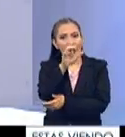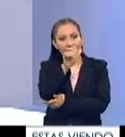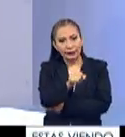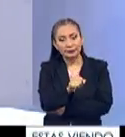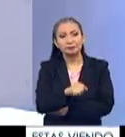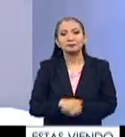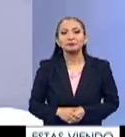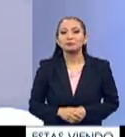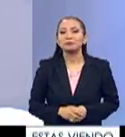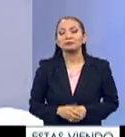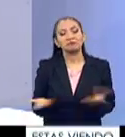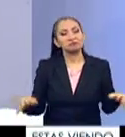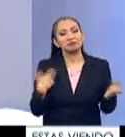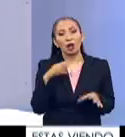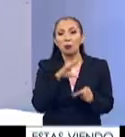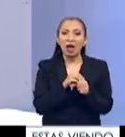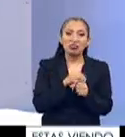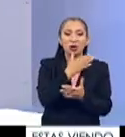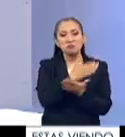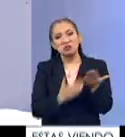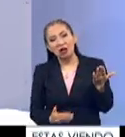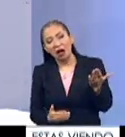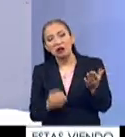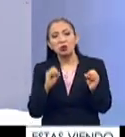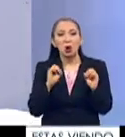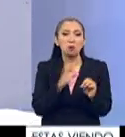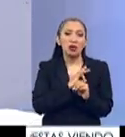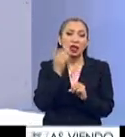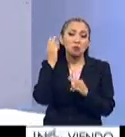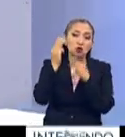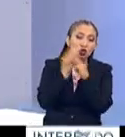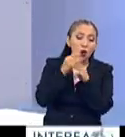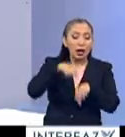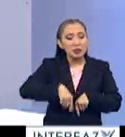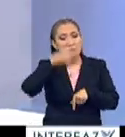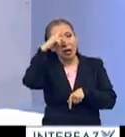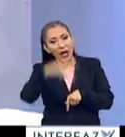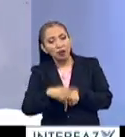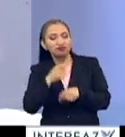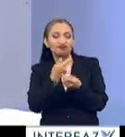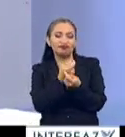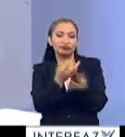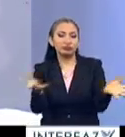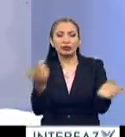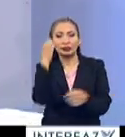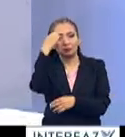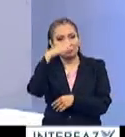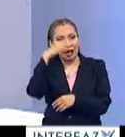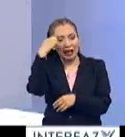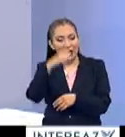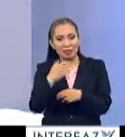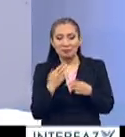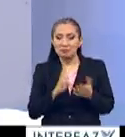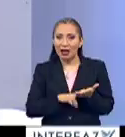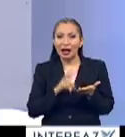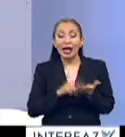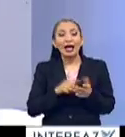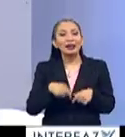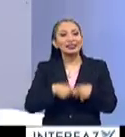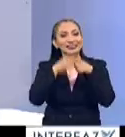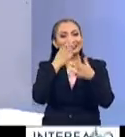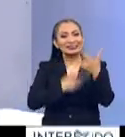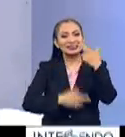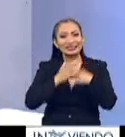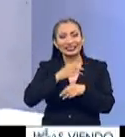becas. Pueden ser completas, pueden ser parciales, para estudiar en el mundo, para estudiar aquí en México, en fin, una experiencia exquisita. Vamos a hacer una